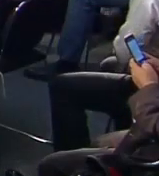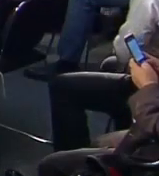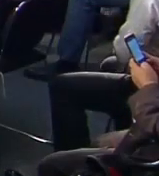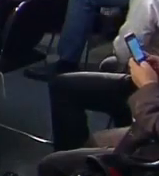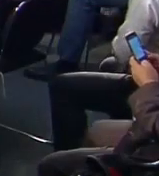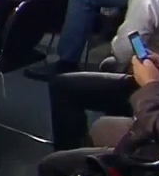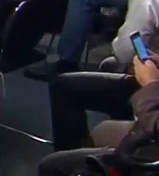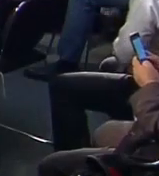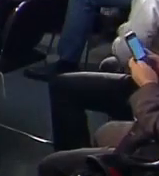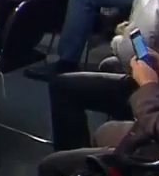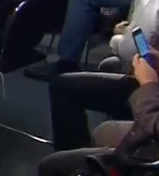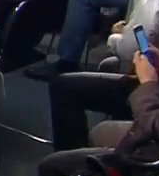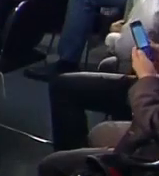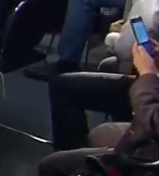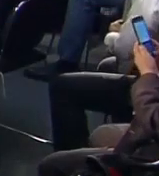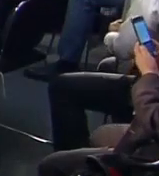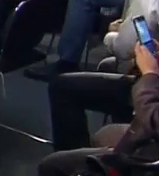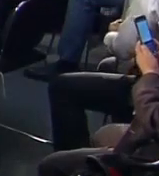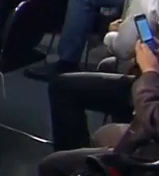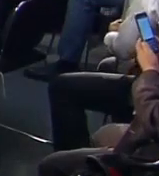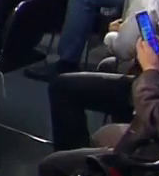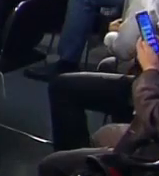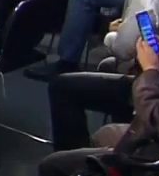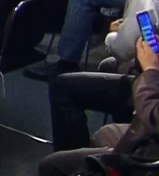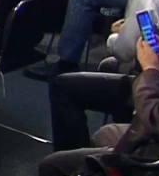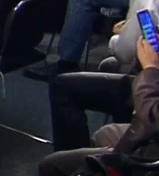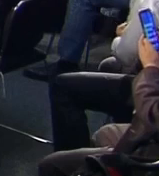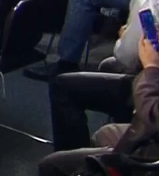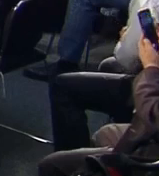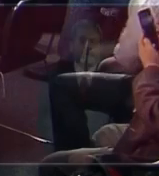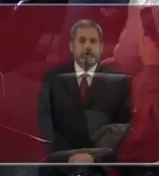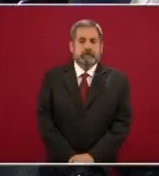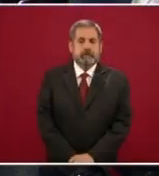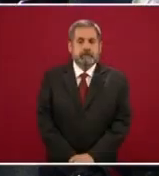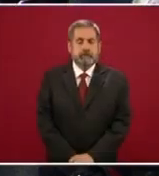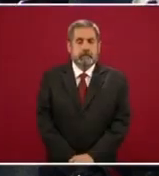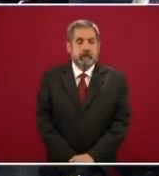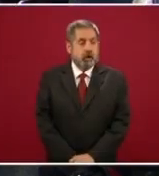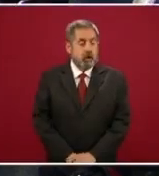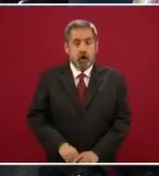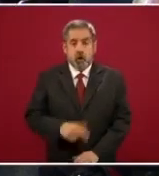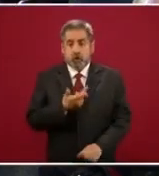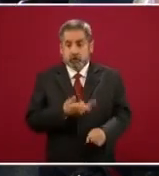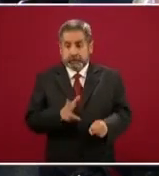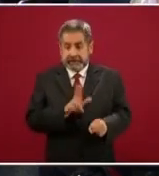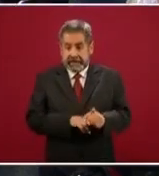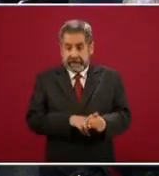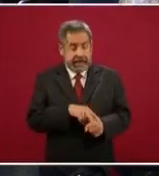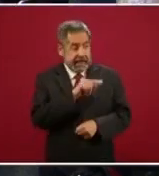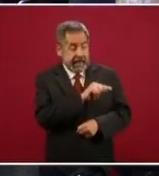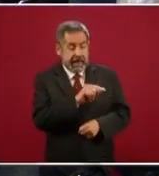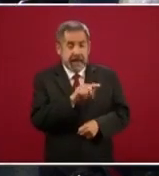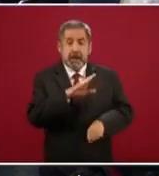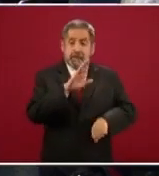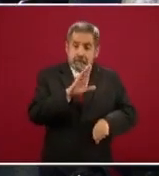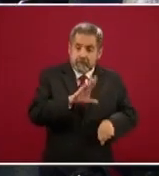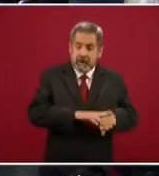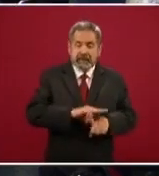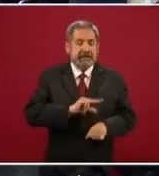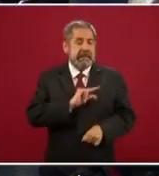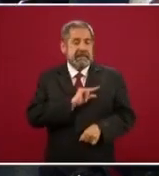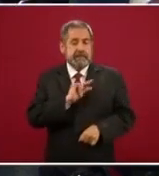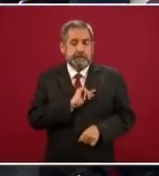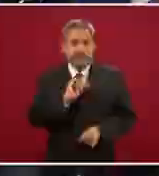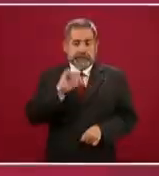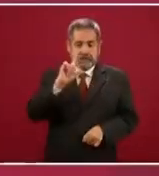más especialidades para que podamos ahí desahogar el cúmulo de necesidades que tenemos para